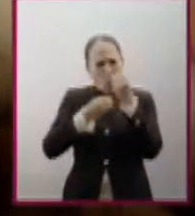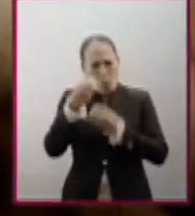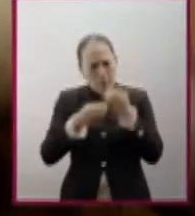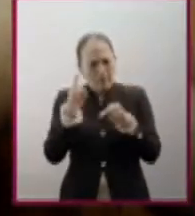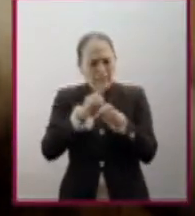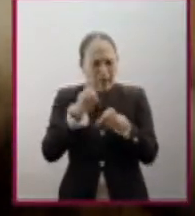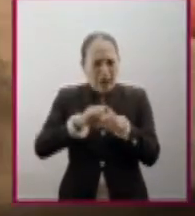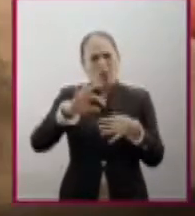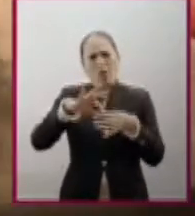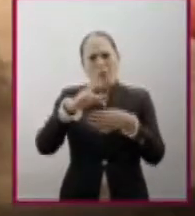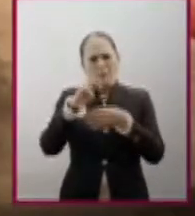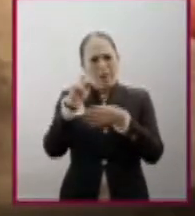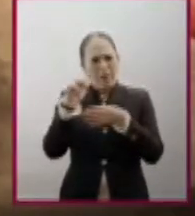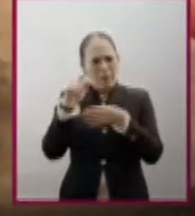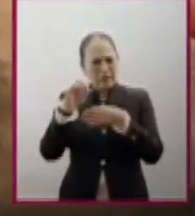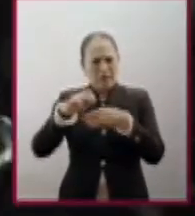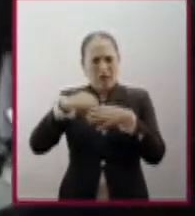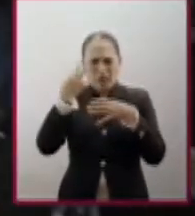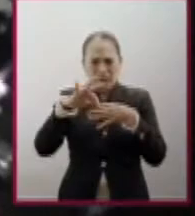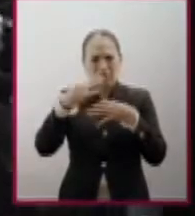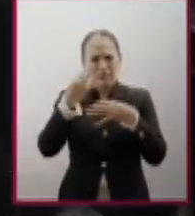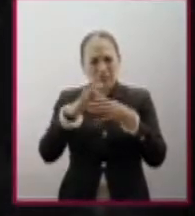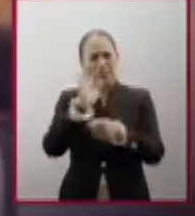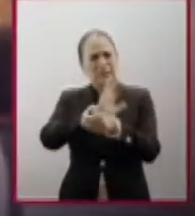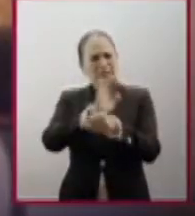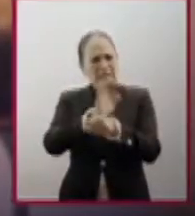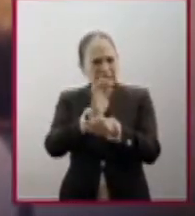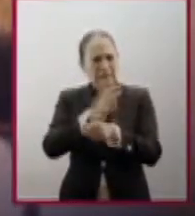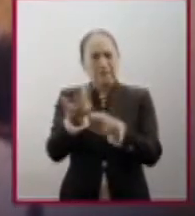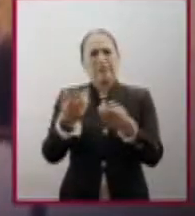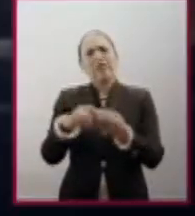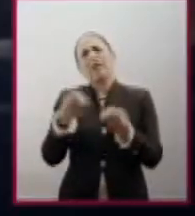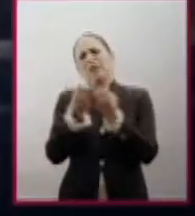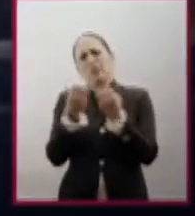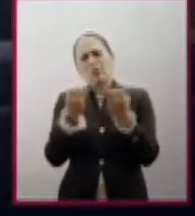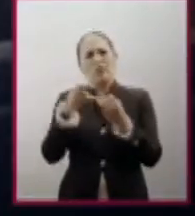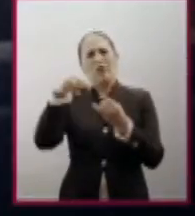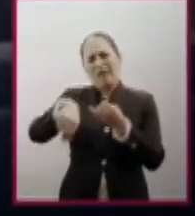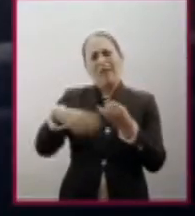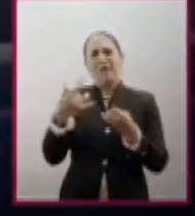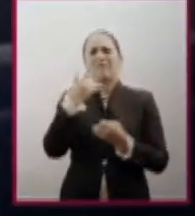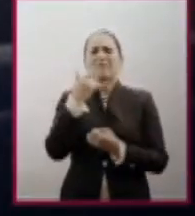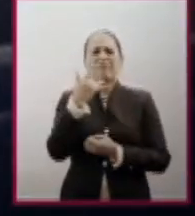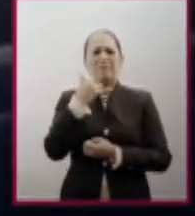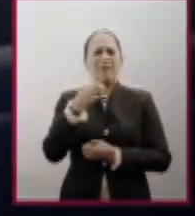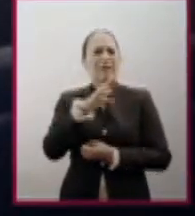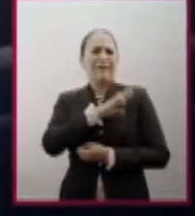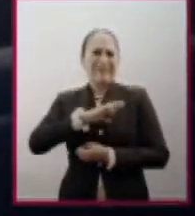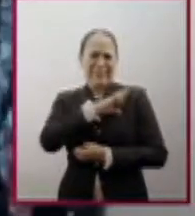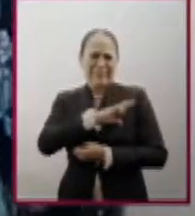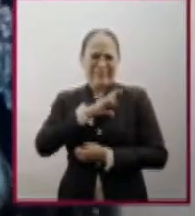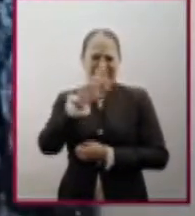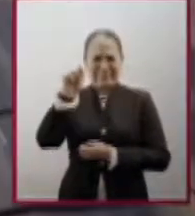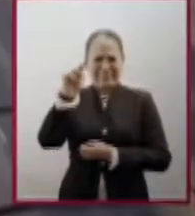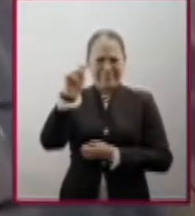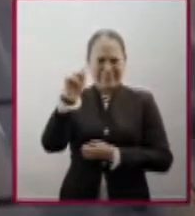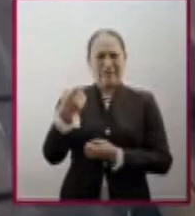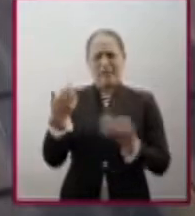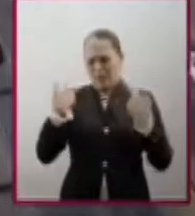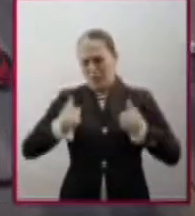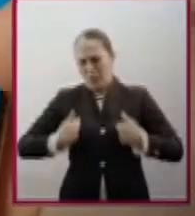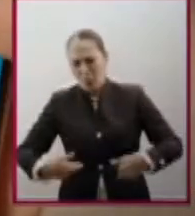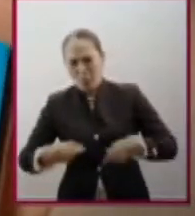diariamente, las papas fritas, las hamburguesas, el cine, las series que vemos en servicios de entretenimiento por internet, nuestra ropa,